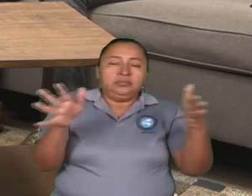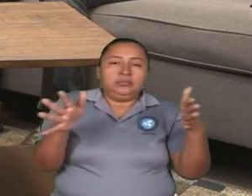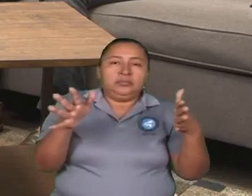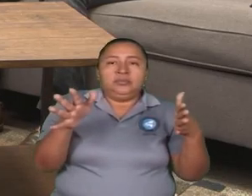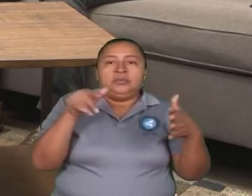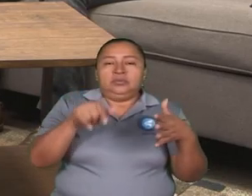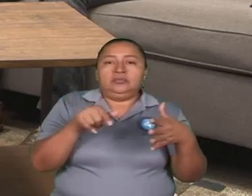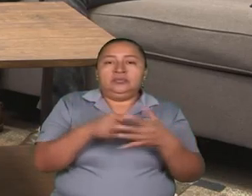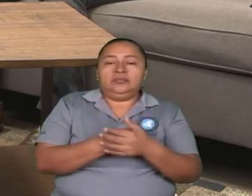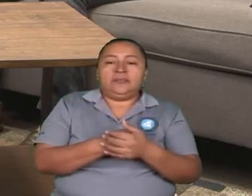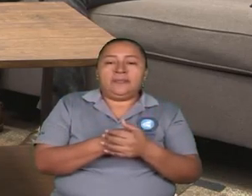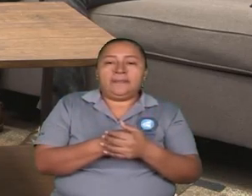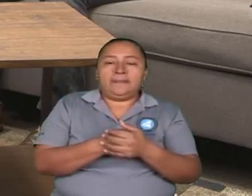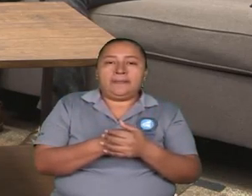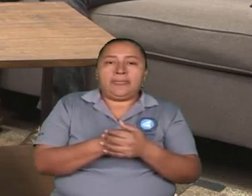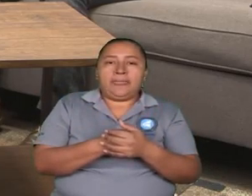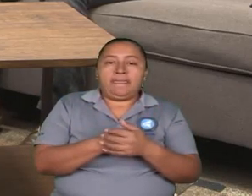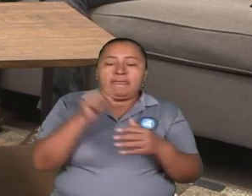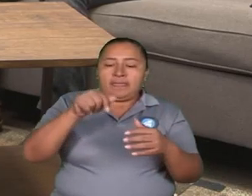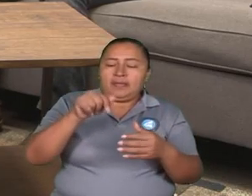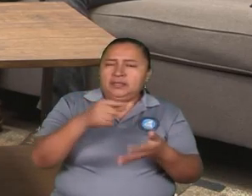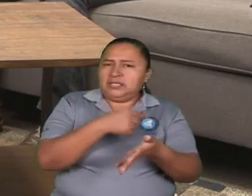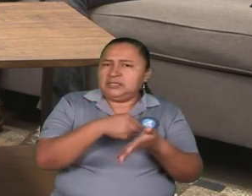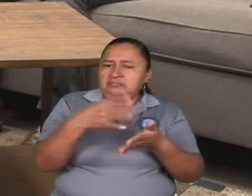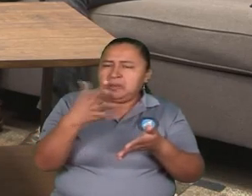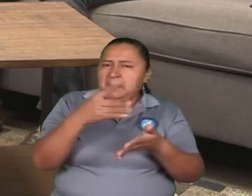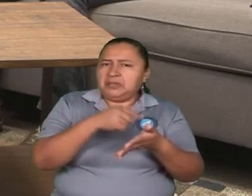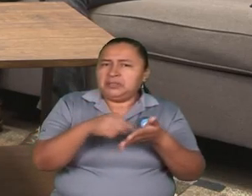alguna promoción especial? ¿Va a haber alguna actividad